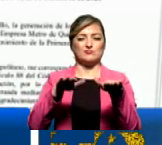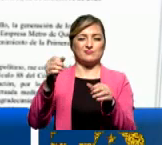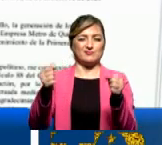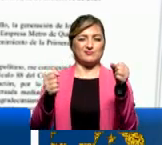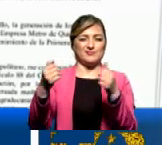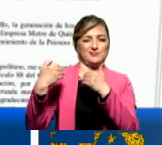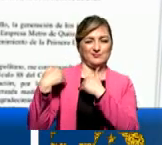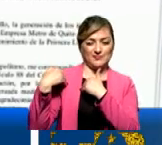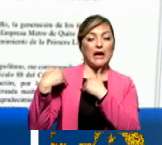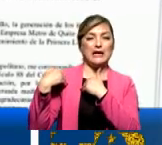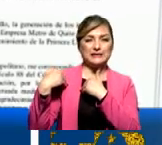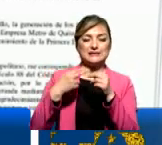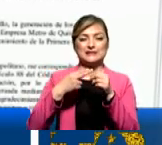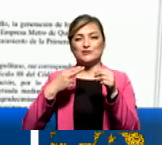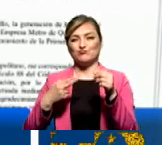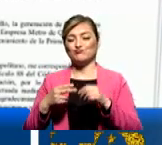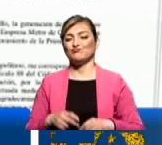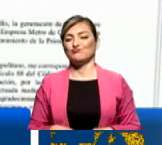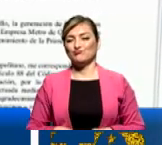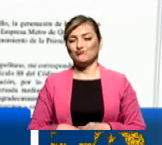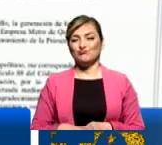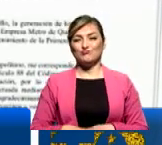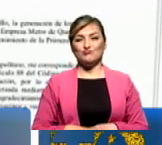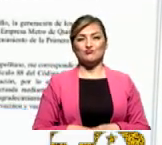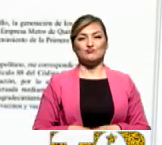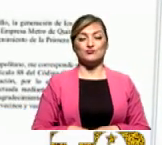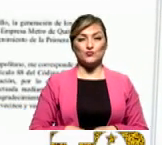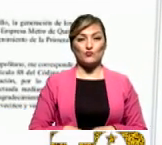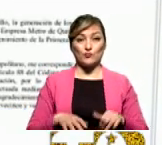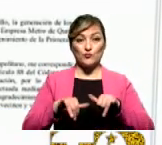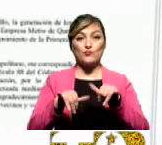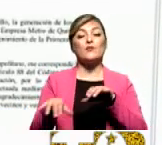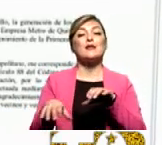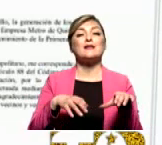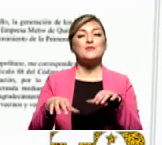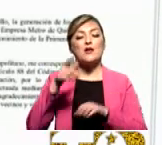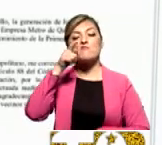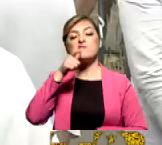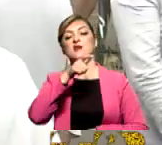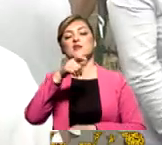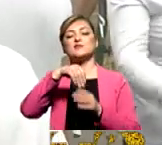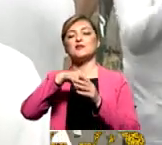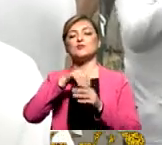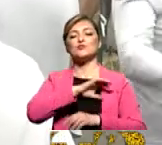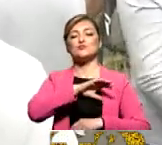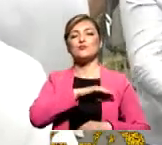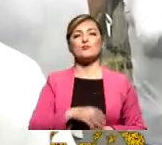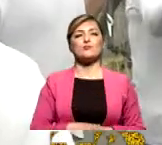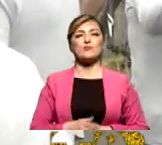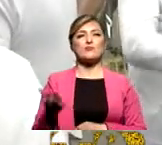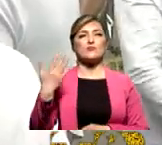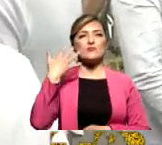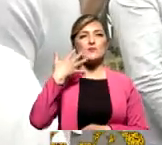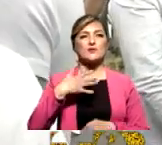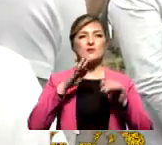con la vialidad urbana y el tránsito y transporte terrestre, para continuar con mi actividad de fiscalización. Desde el pasado 19